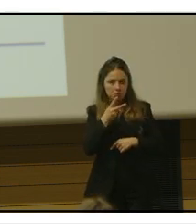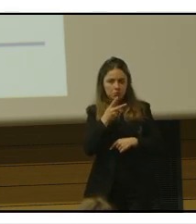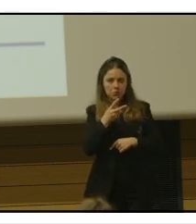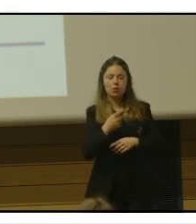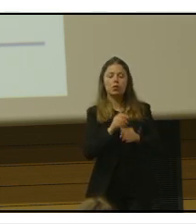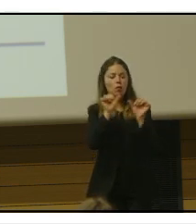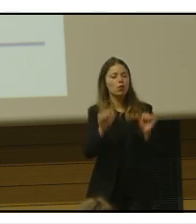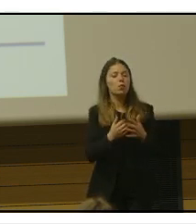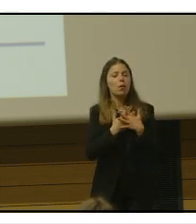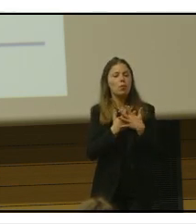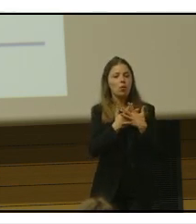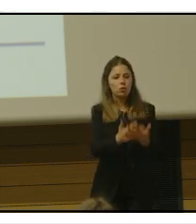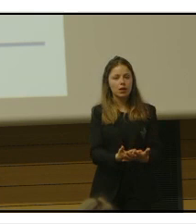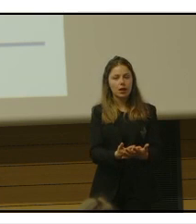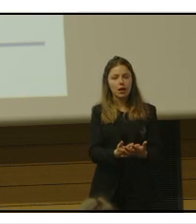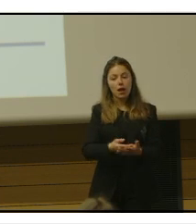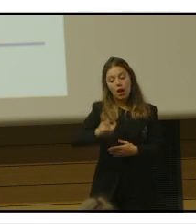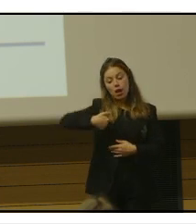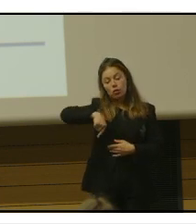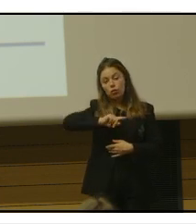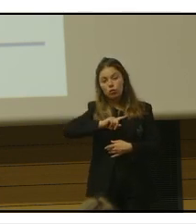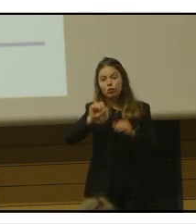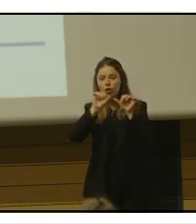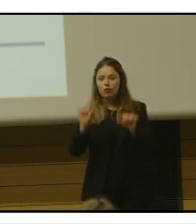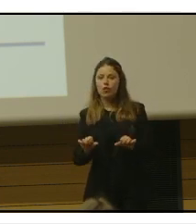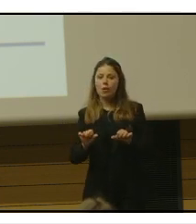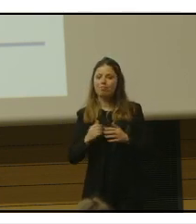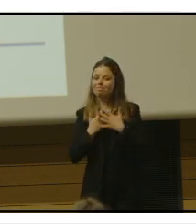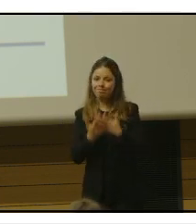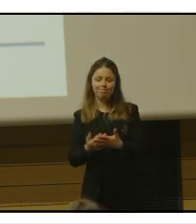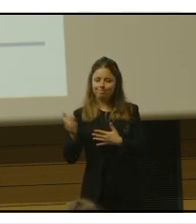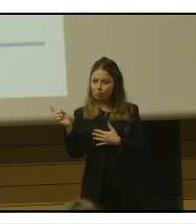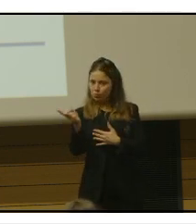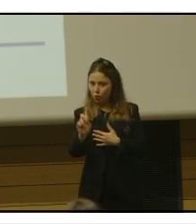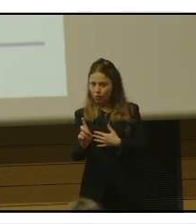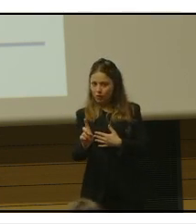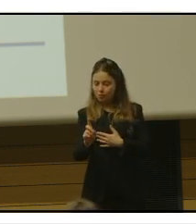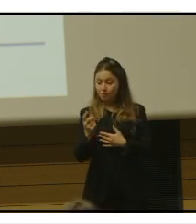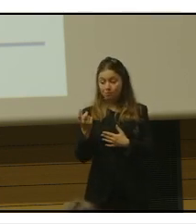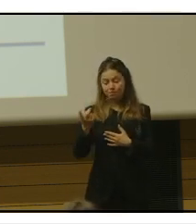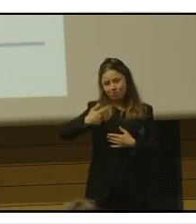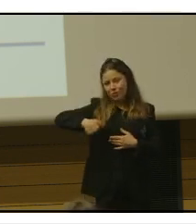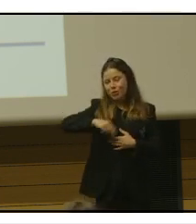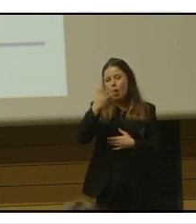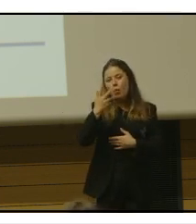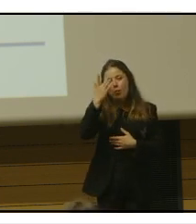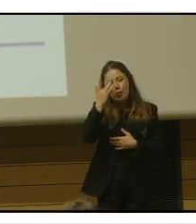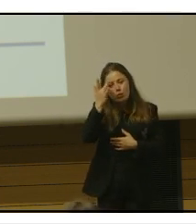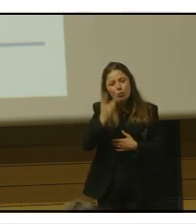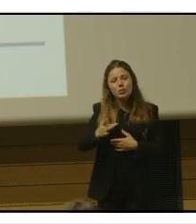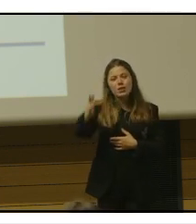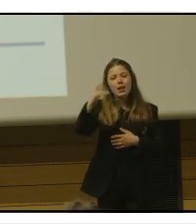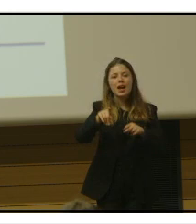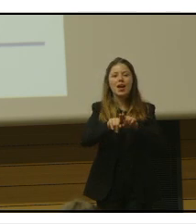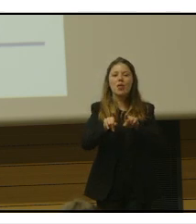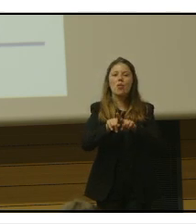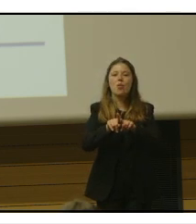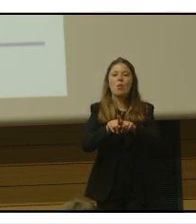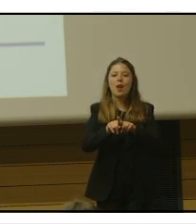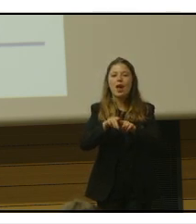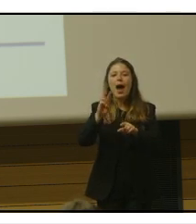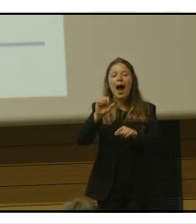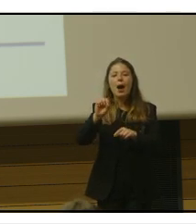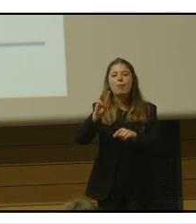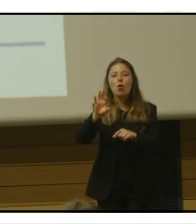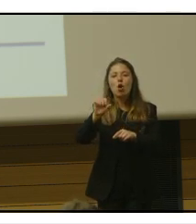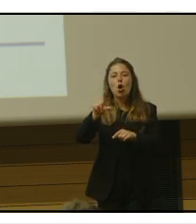forma voluntaria y nosotros nos exponemos de forma involuntaria. Probablemente ninguno de nosotros nos gustaría exponernos a polonio